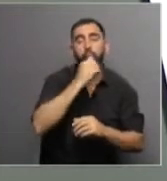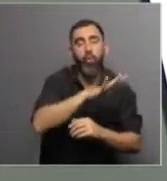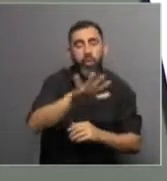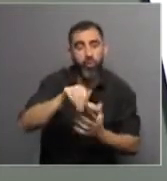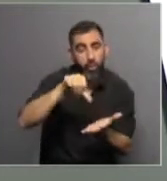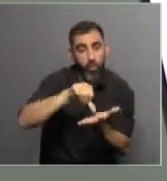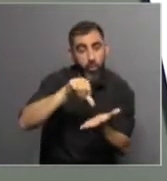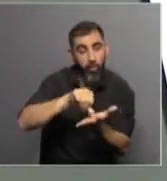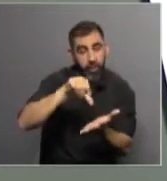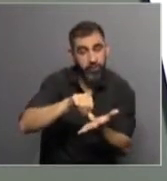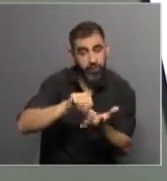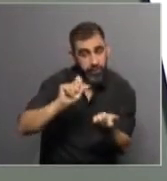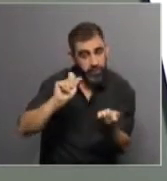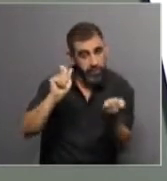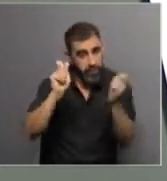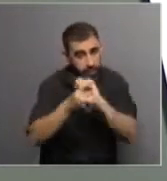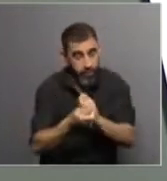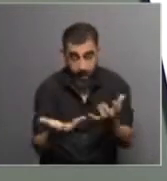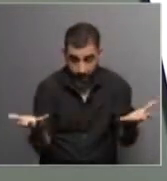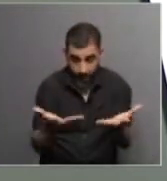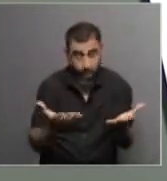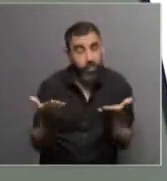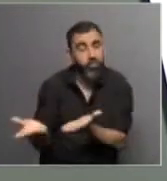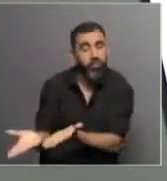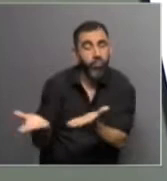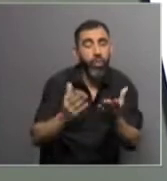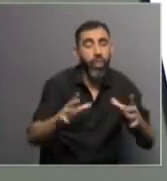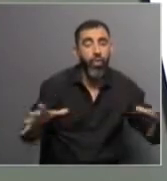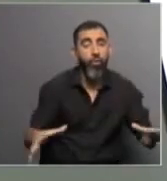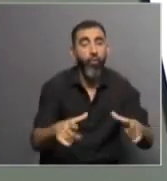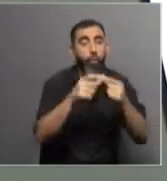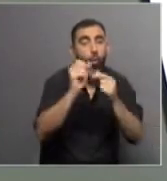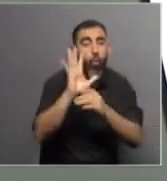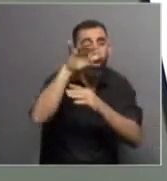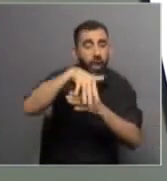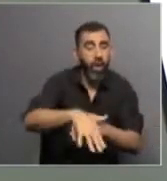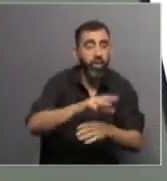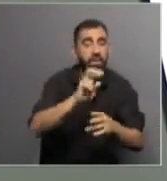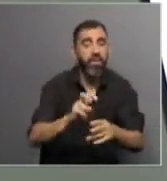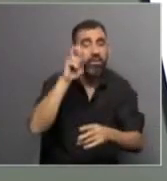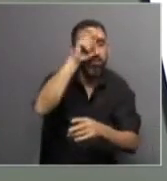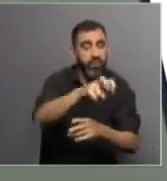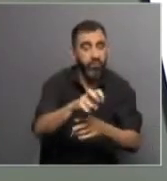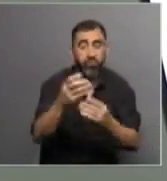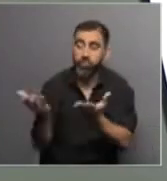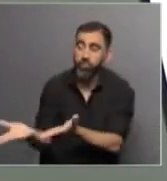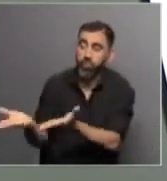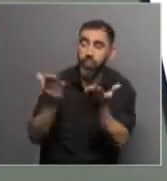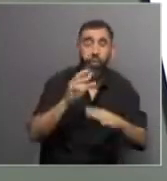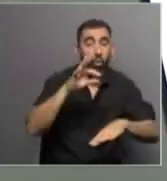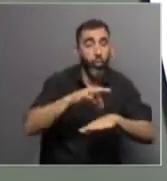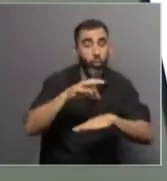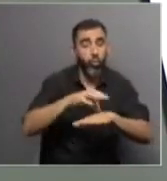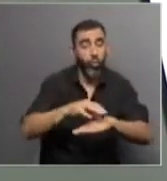parece cambiar ante nuestros ojos. Hoy les presentamos los volcanes de Salto. ¿Qué tal? Saludamos a la doctora Rosana Mucio,